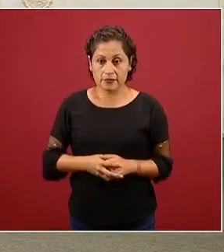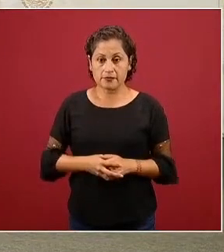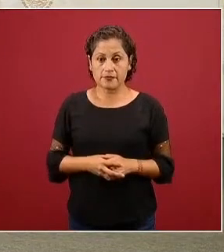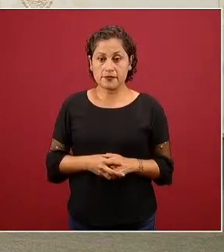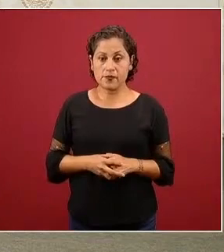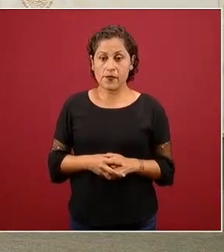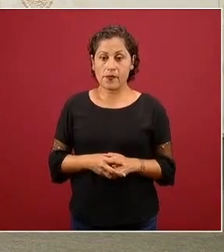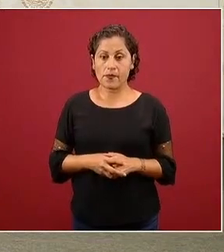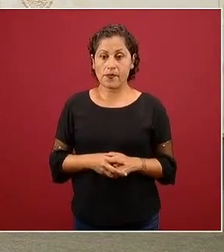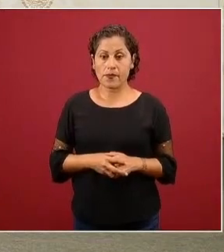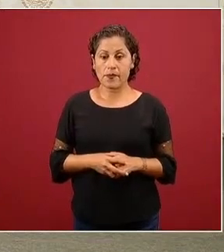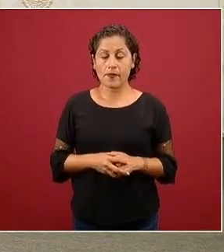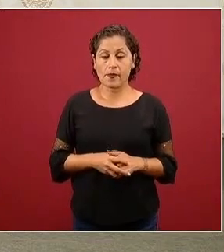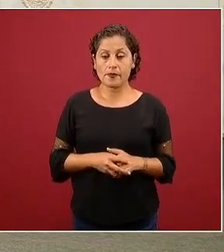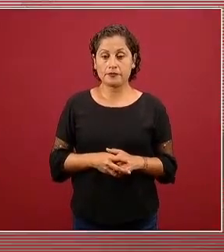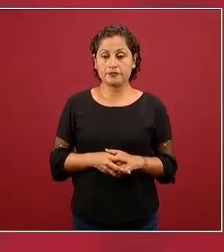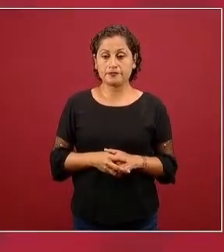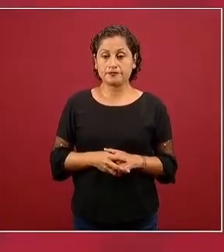Una de las